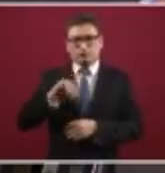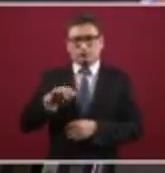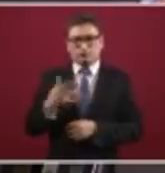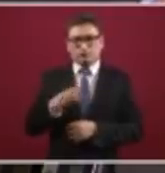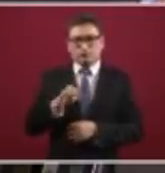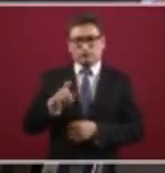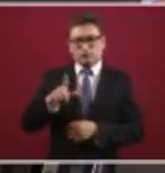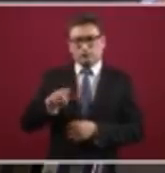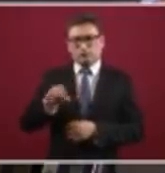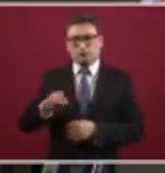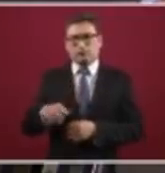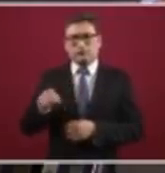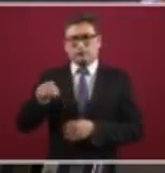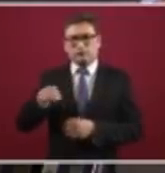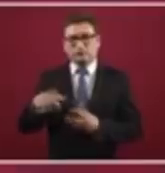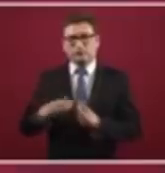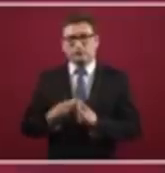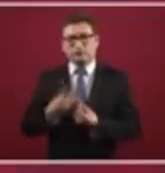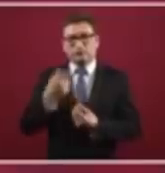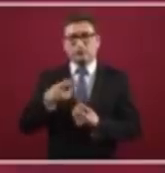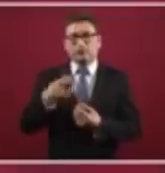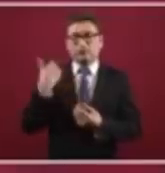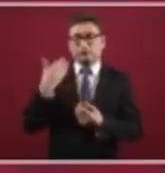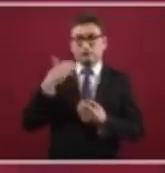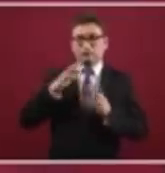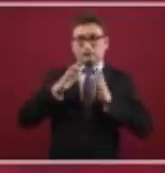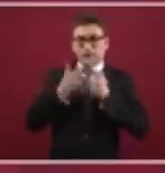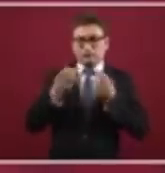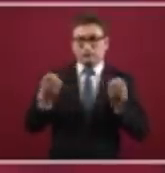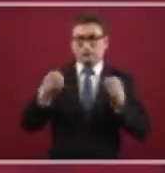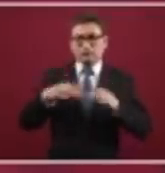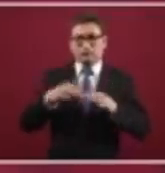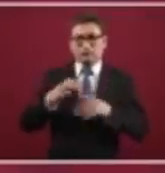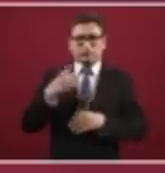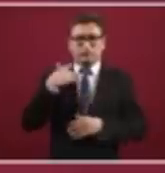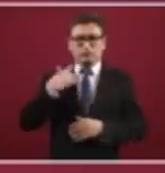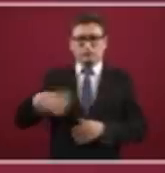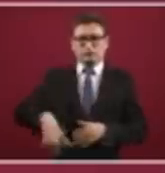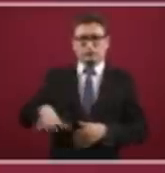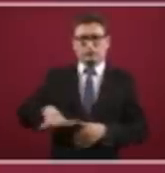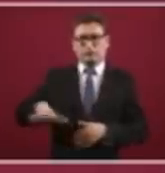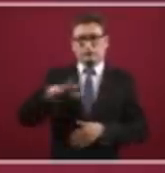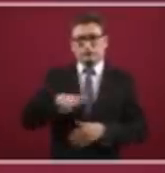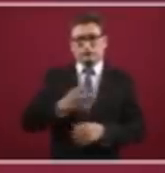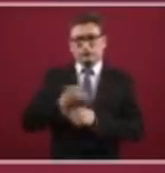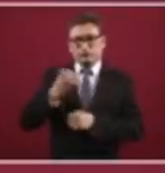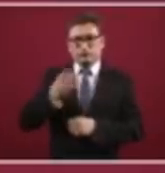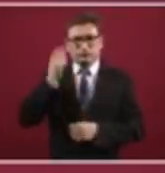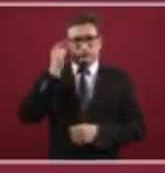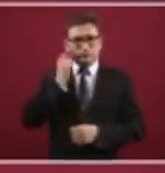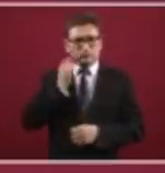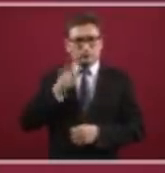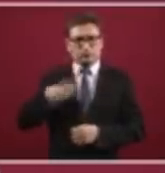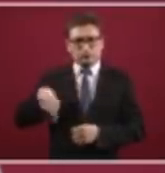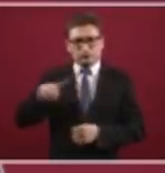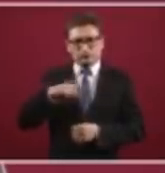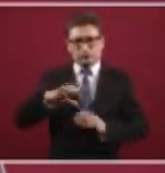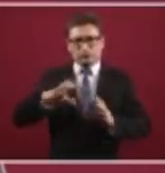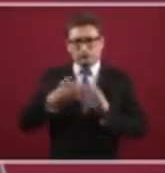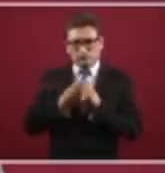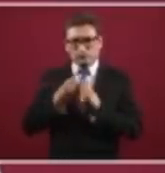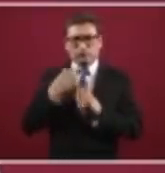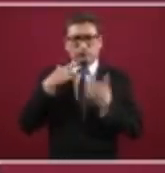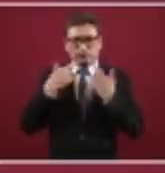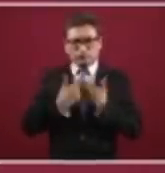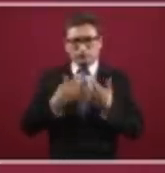destacar esta última reunión con los ex funcionarios del gobierno del estado de guerrero hemos extendido dos reinos de